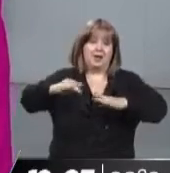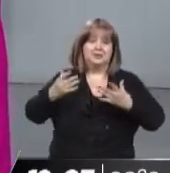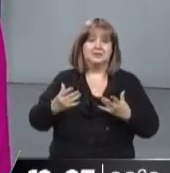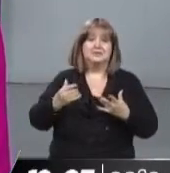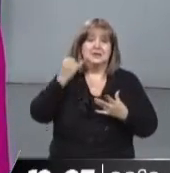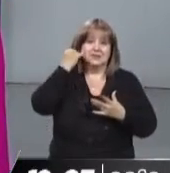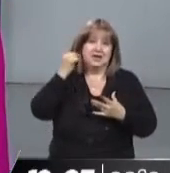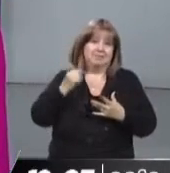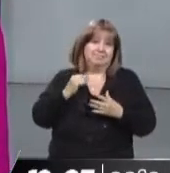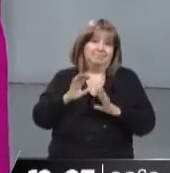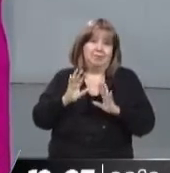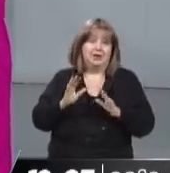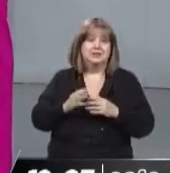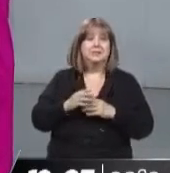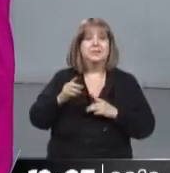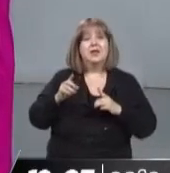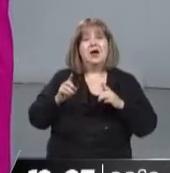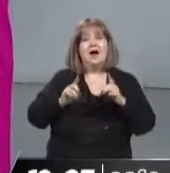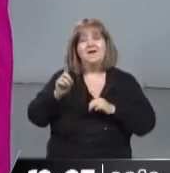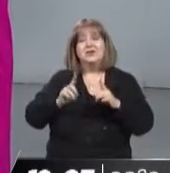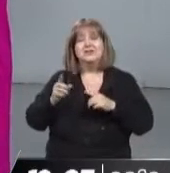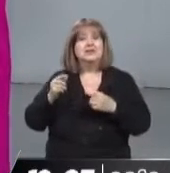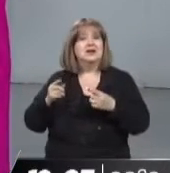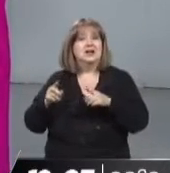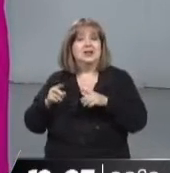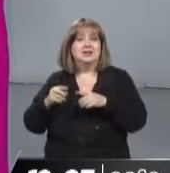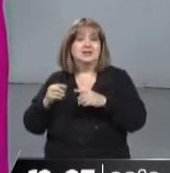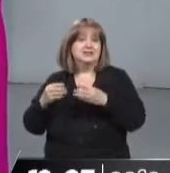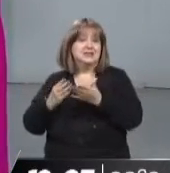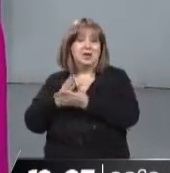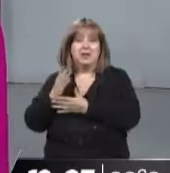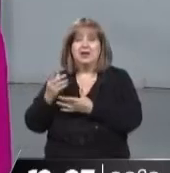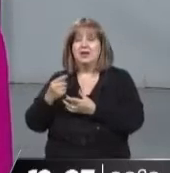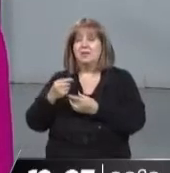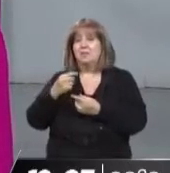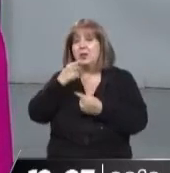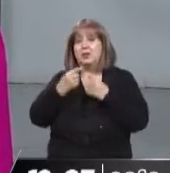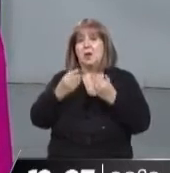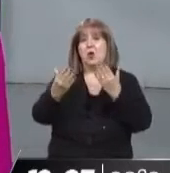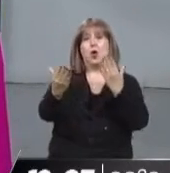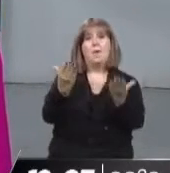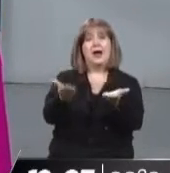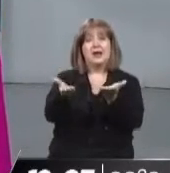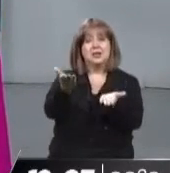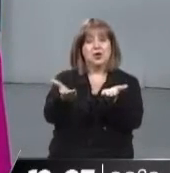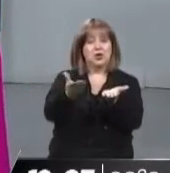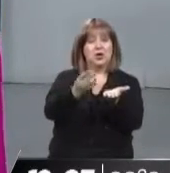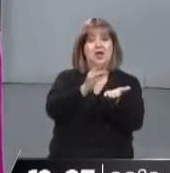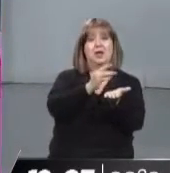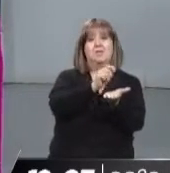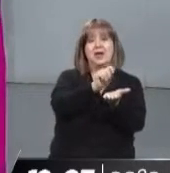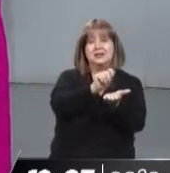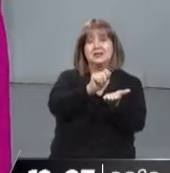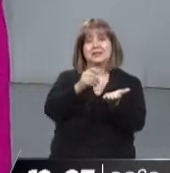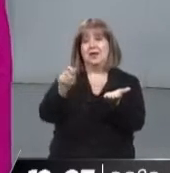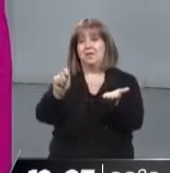veníamos hablando, ¿no? Cada vez que conocemos y compartimos los datos inflacionarios de todos los meses, es uno de los rubros que siempre nos